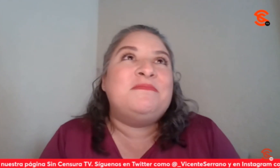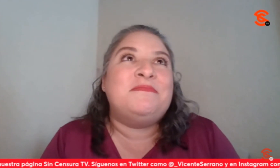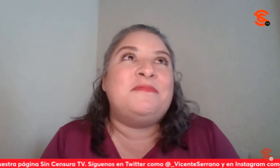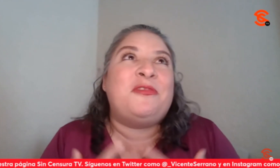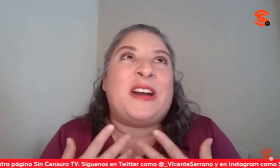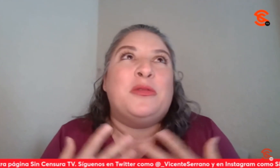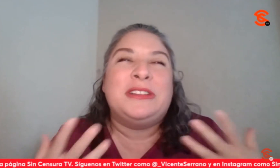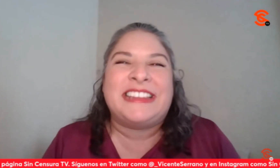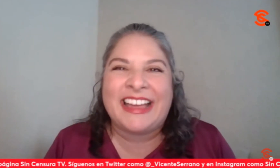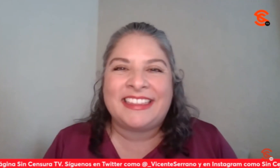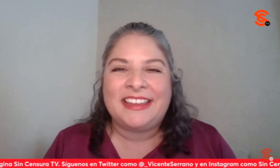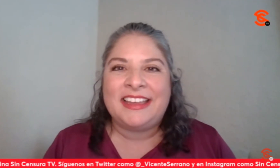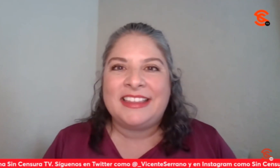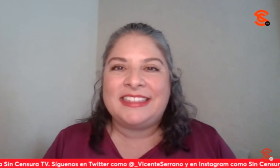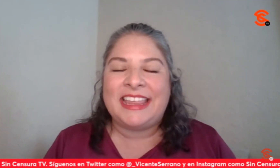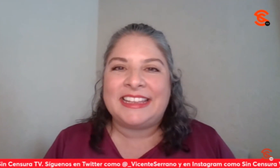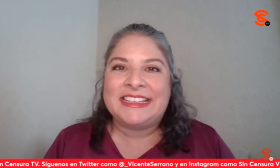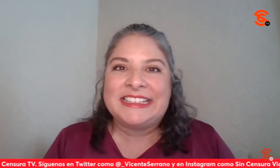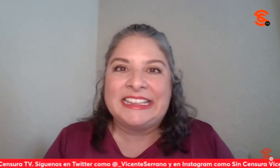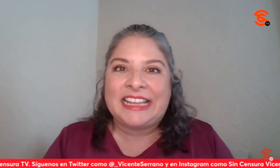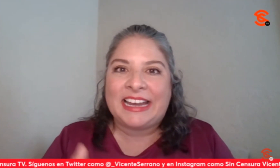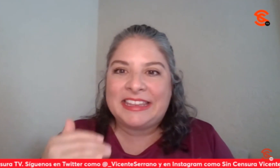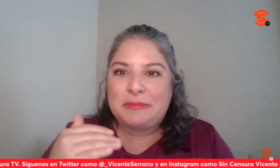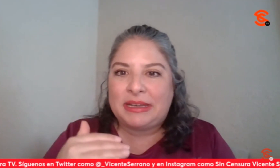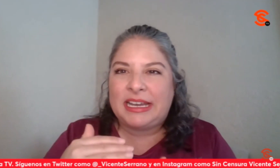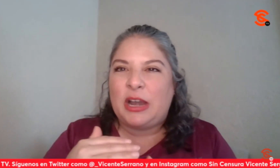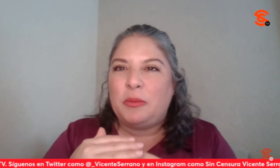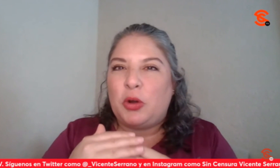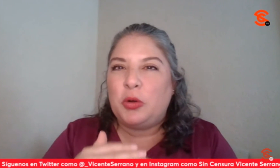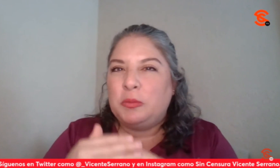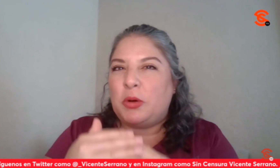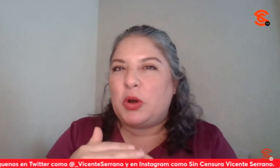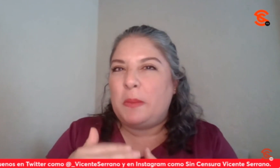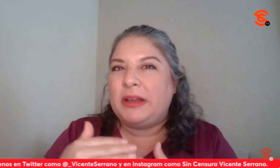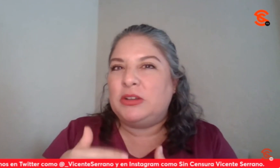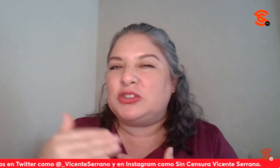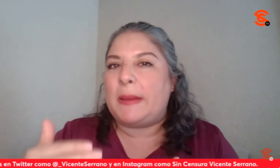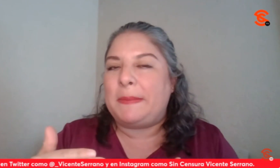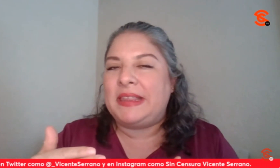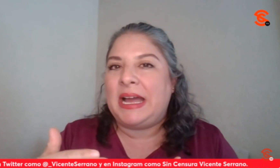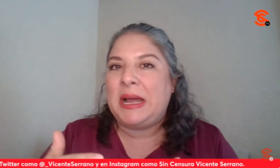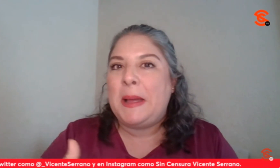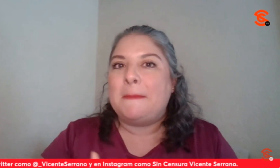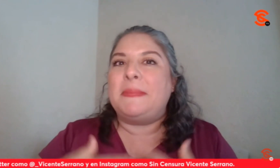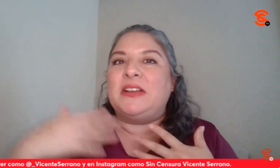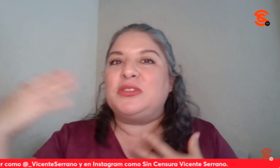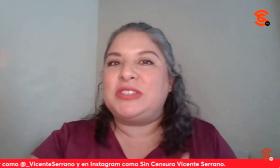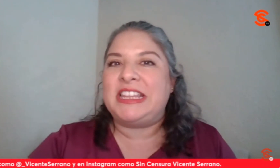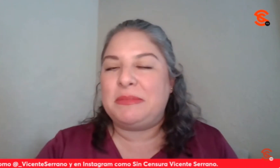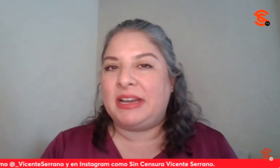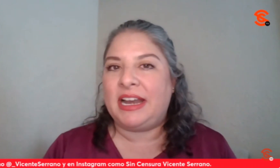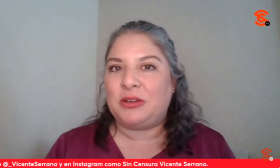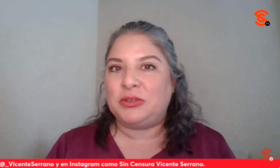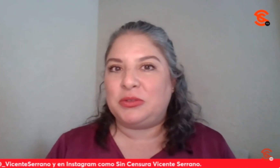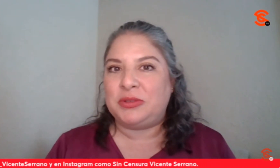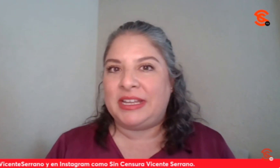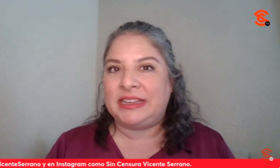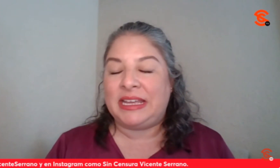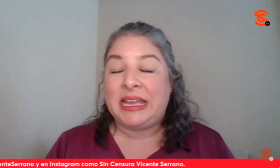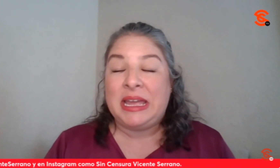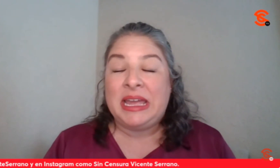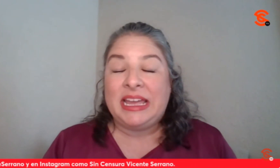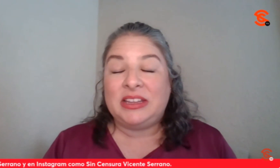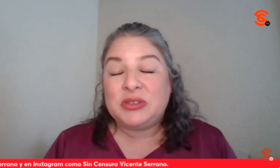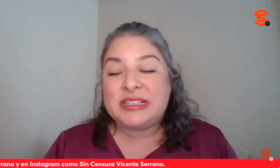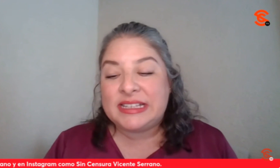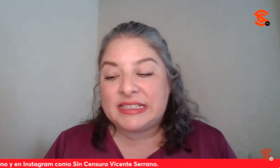esta facultad de transitar de manera a lo mejor un poco menos rápida, pero sí de manera